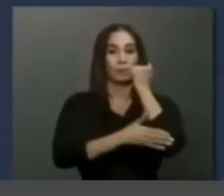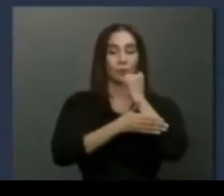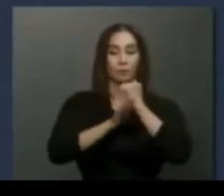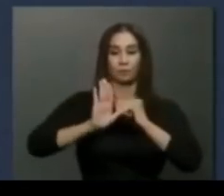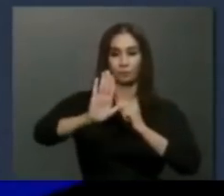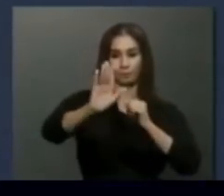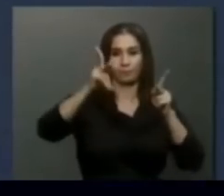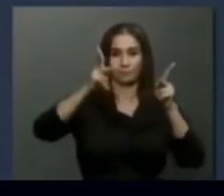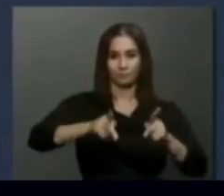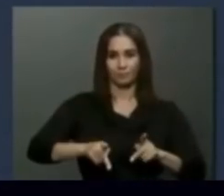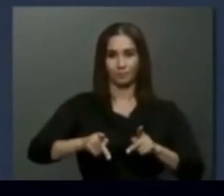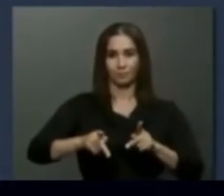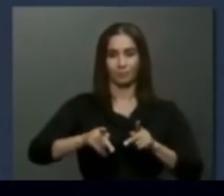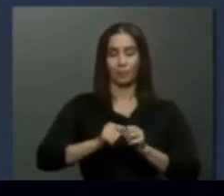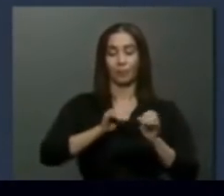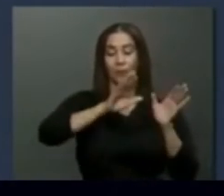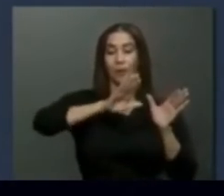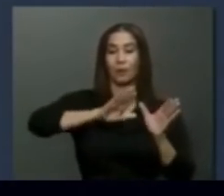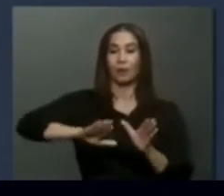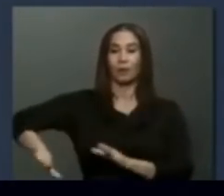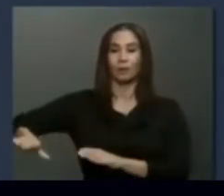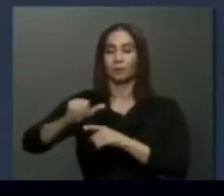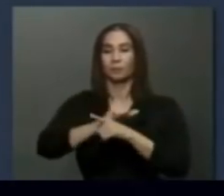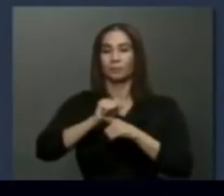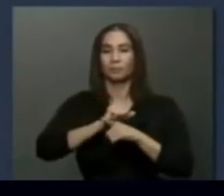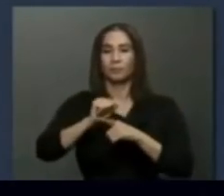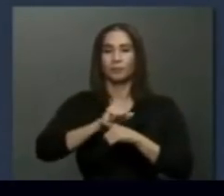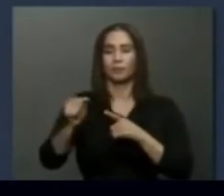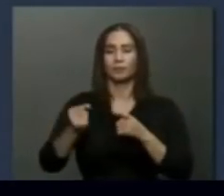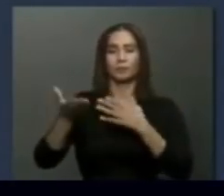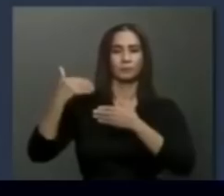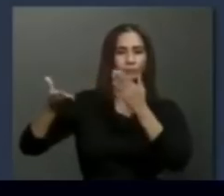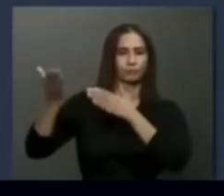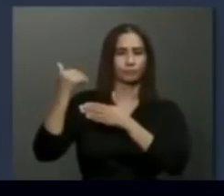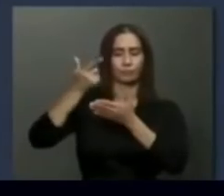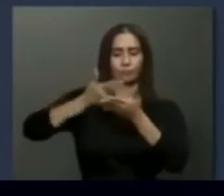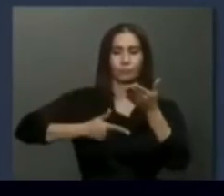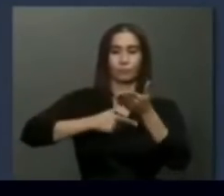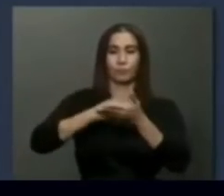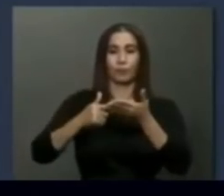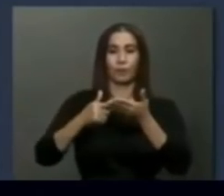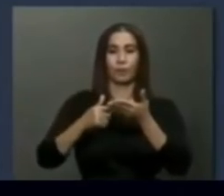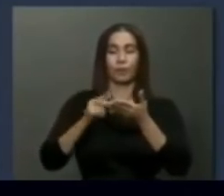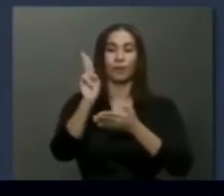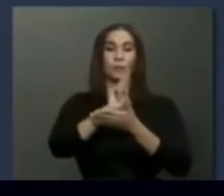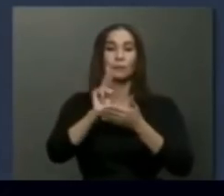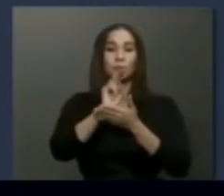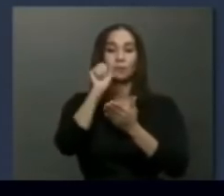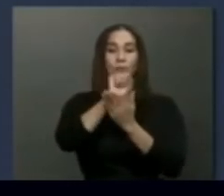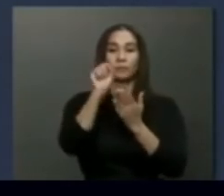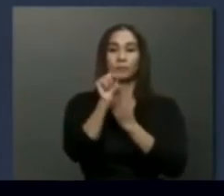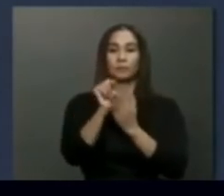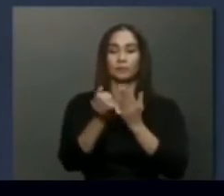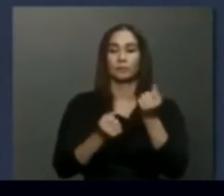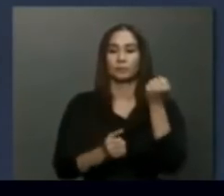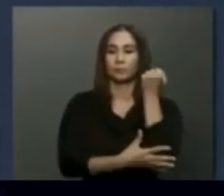gente, abandonando prácticas clientelares y discrecionales que perpetuaban la situación de pobreza